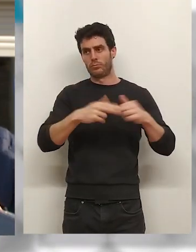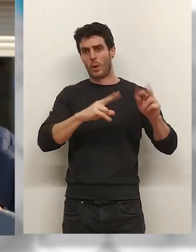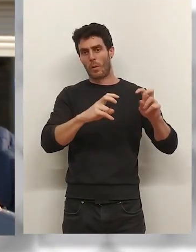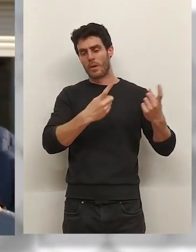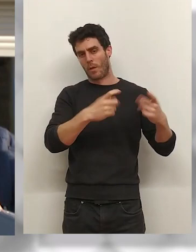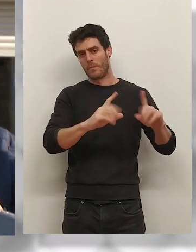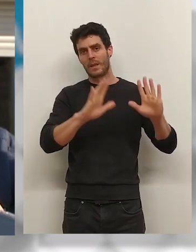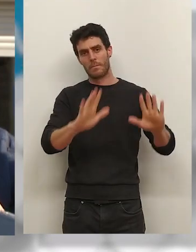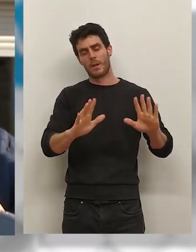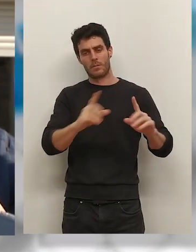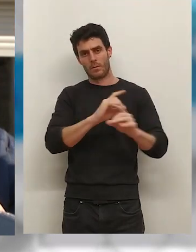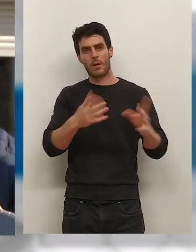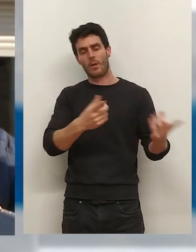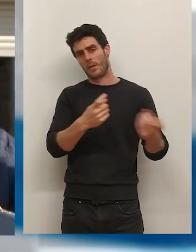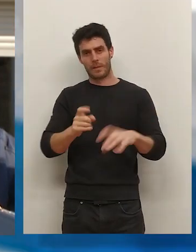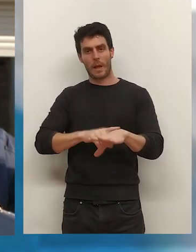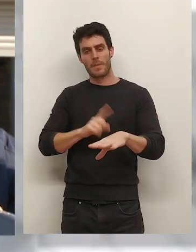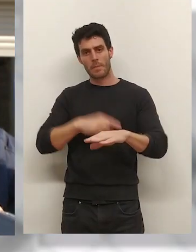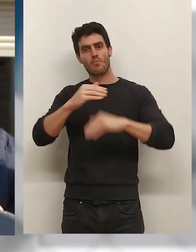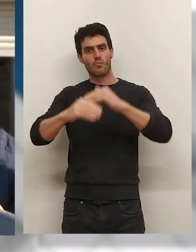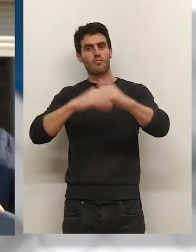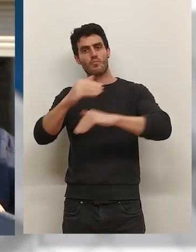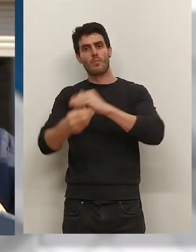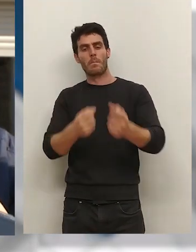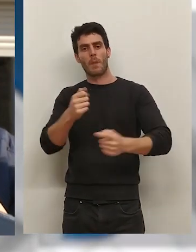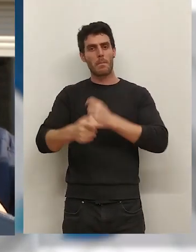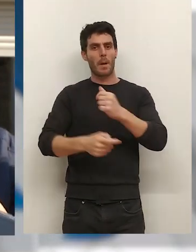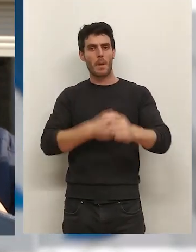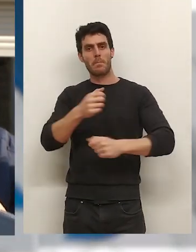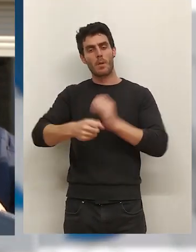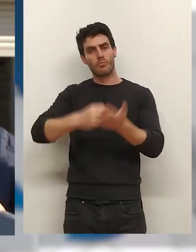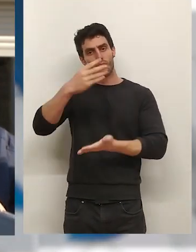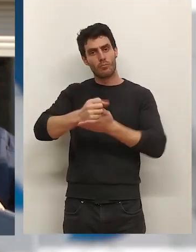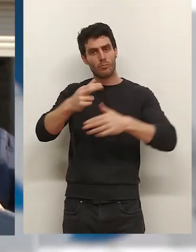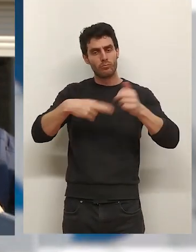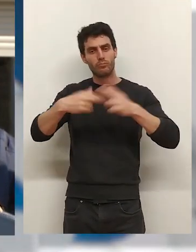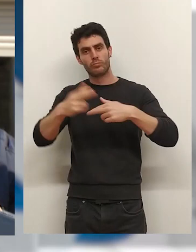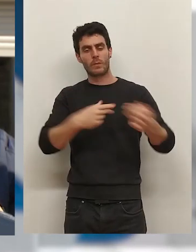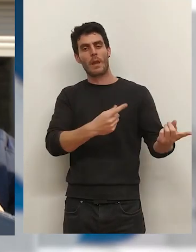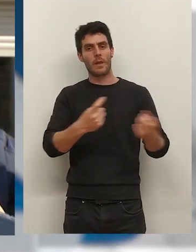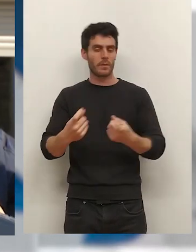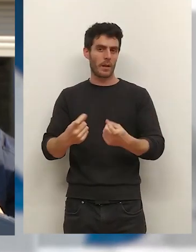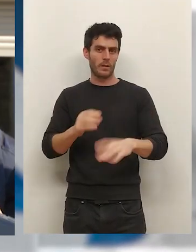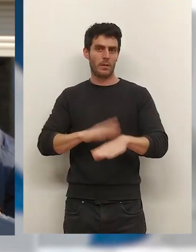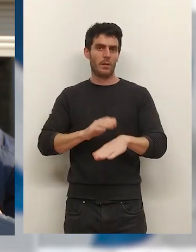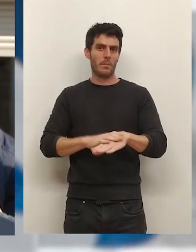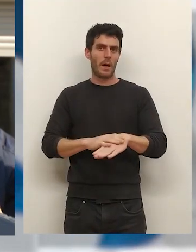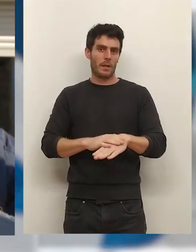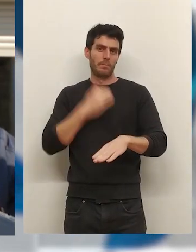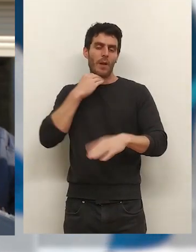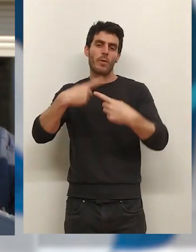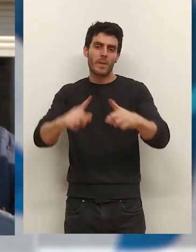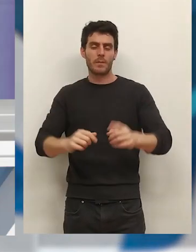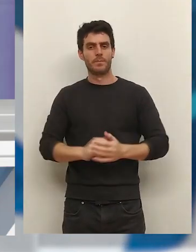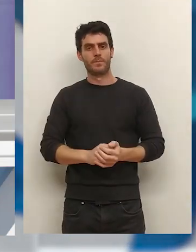infraestructura, pero nos permiten la planificación que hemos hecho de tiempos, según va avanzando, ir creando la infraestructura necesaria para que, como digo, sea un grado de